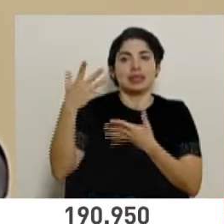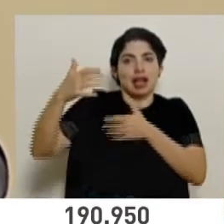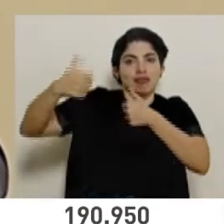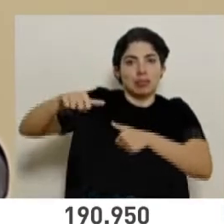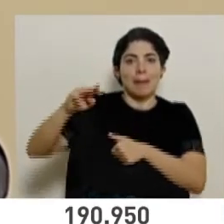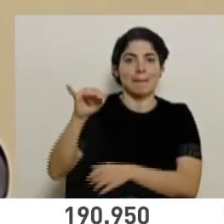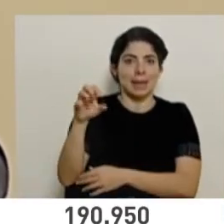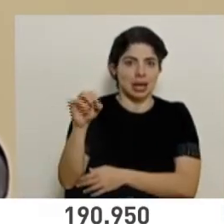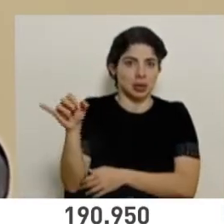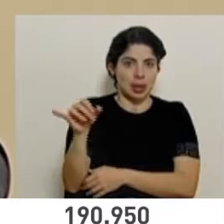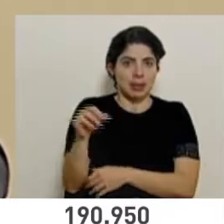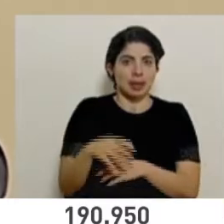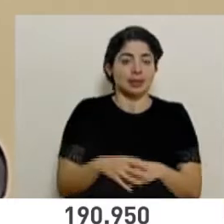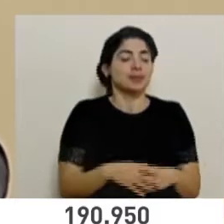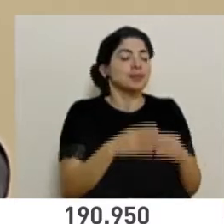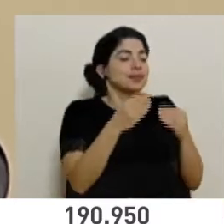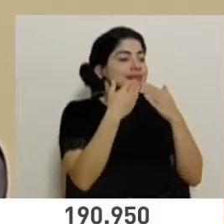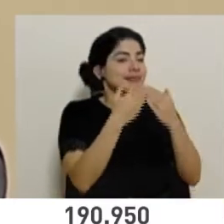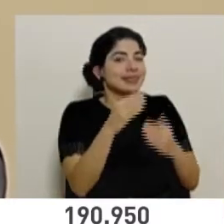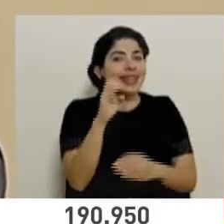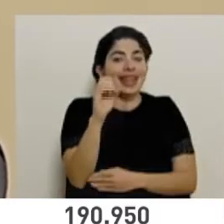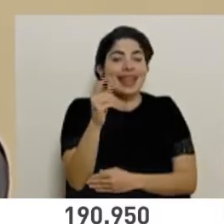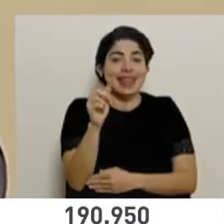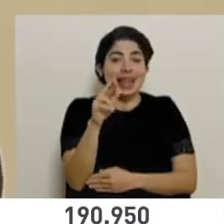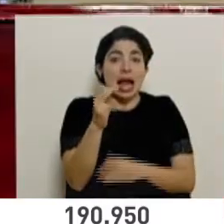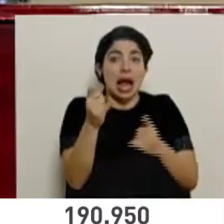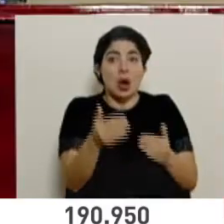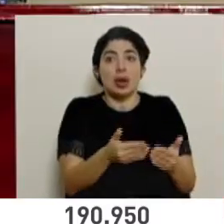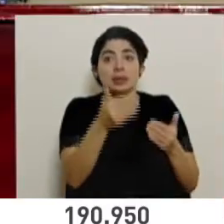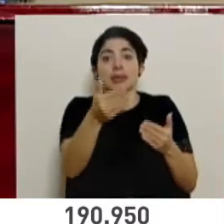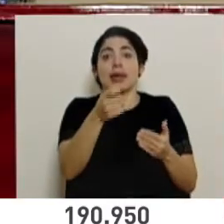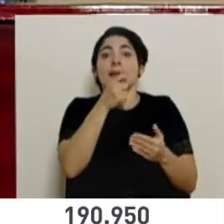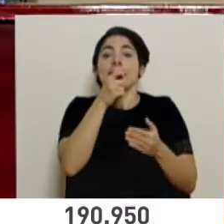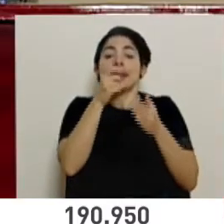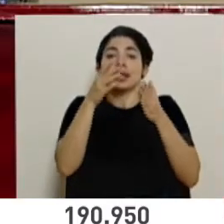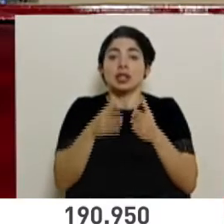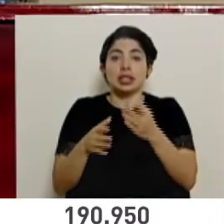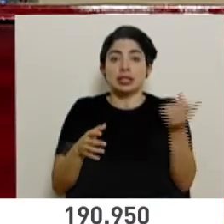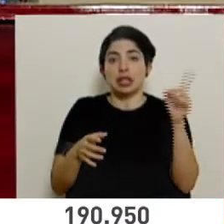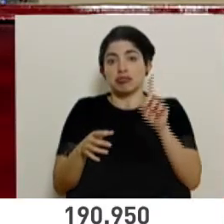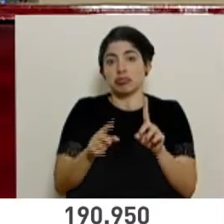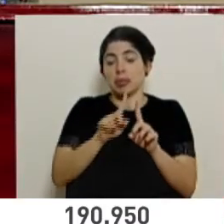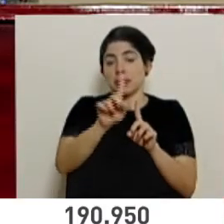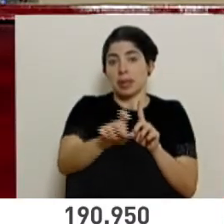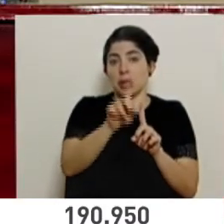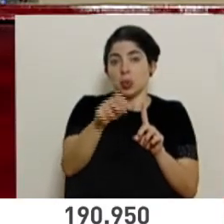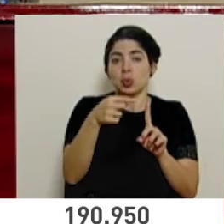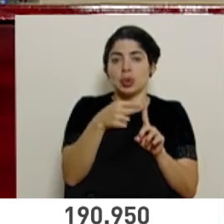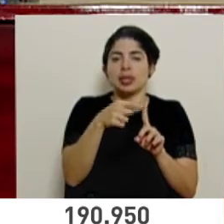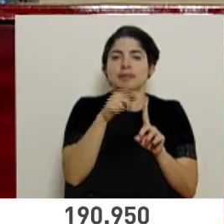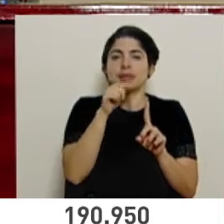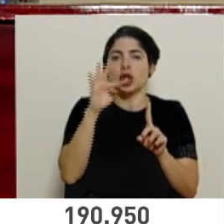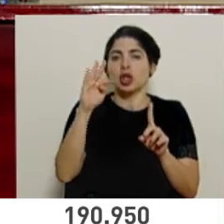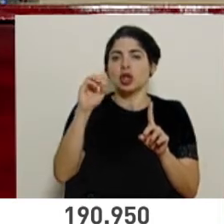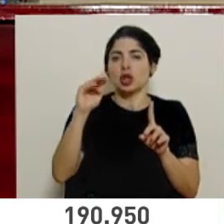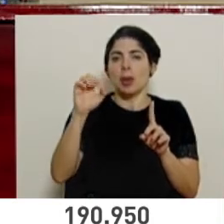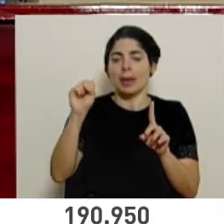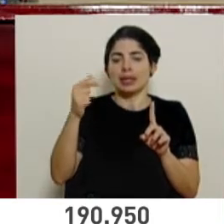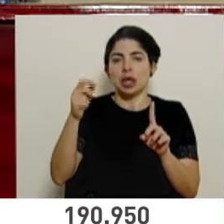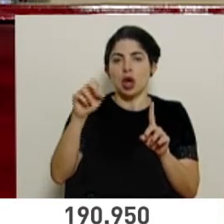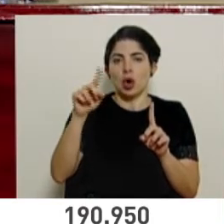para mayo. Muchas gracias, don Edgar. El siguiente colega en realizar sus consultas es Tomás Gómez,